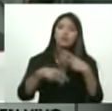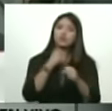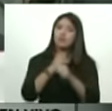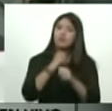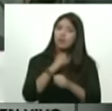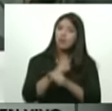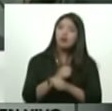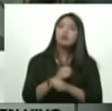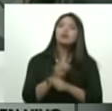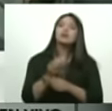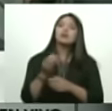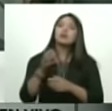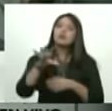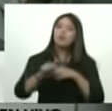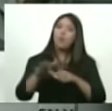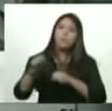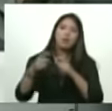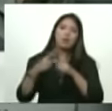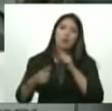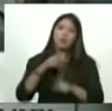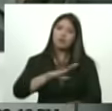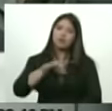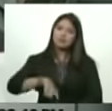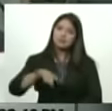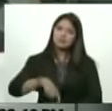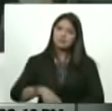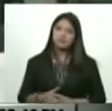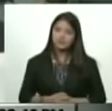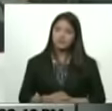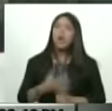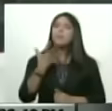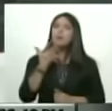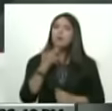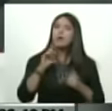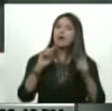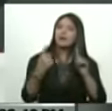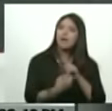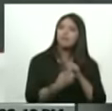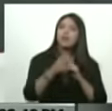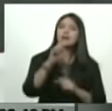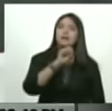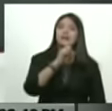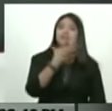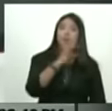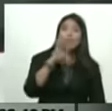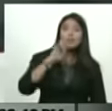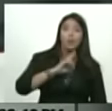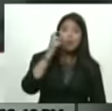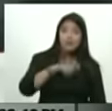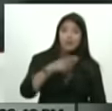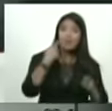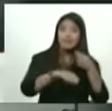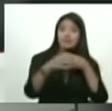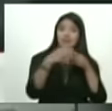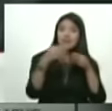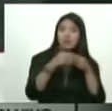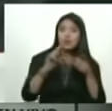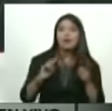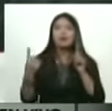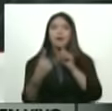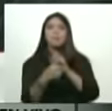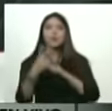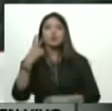la readquisición de nuestra materia prima. El tema del cambio del SICAD 2 al SIMADI es uno de los más